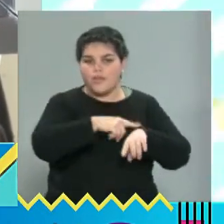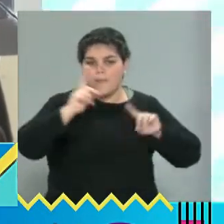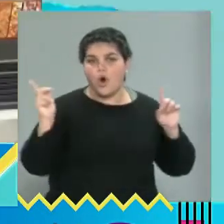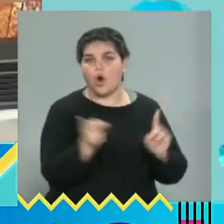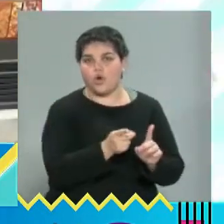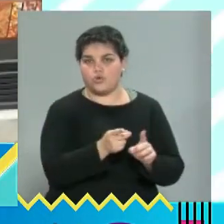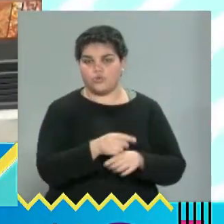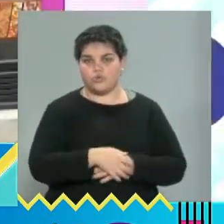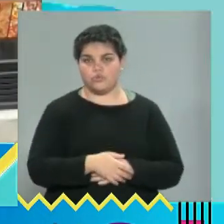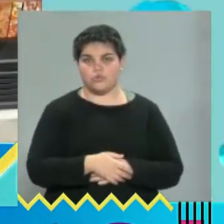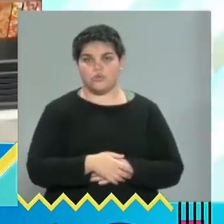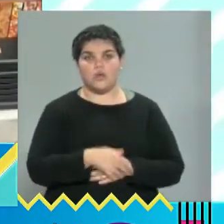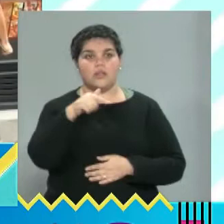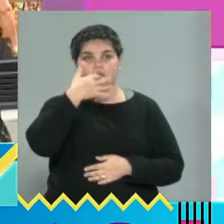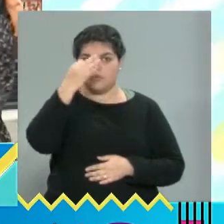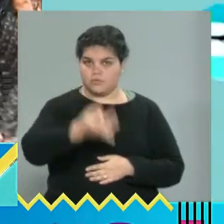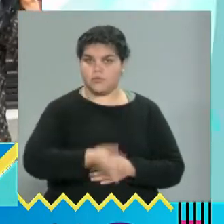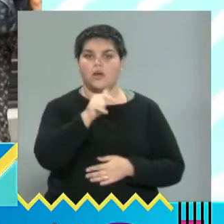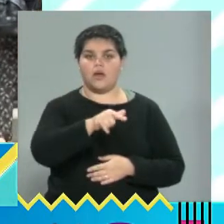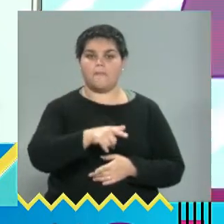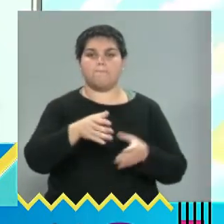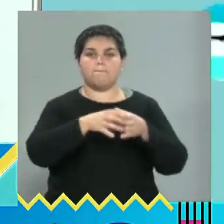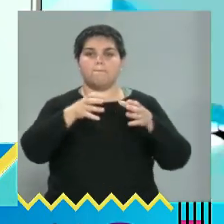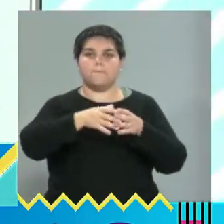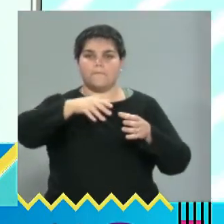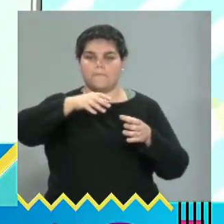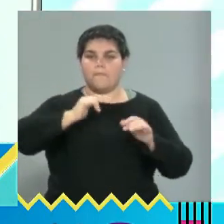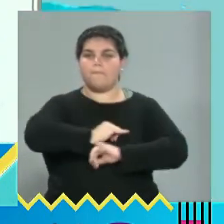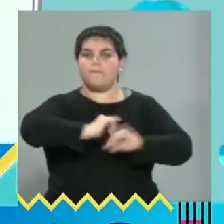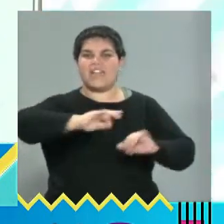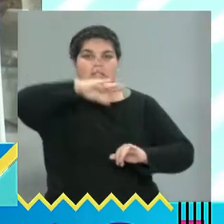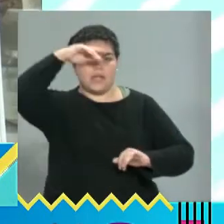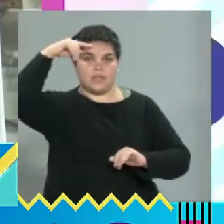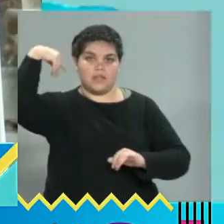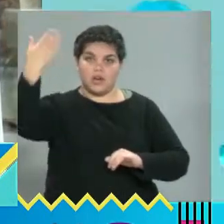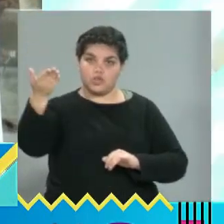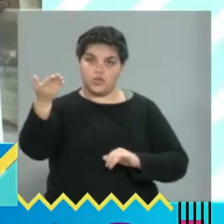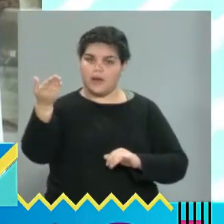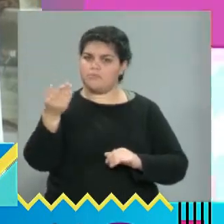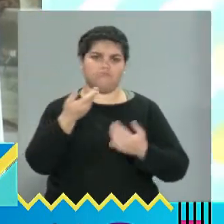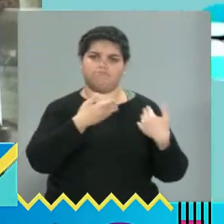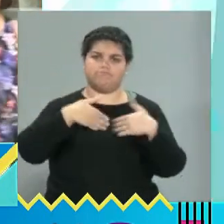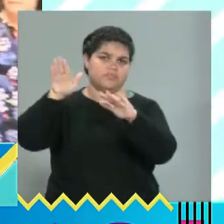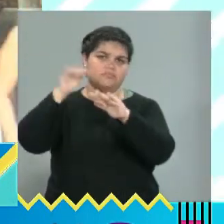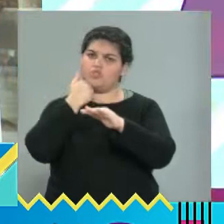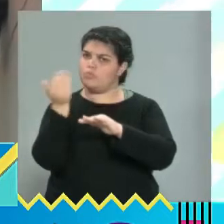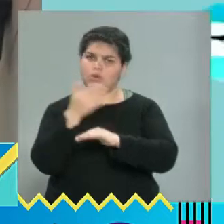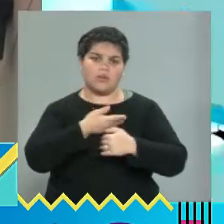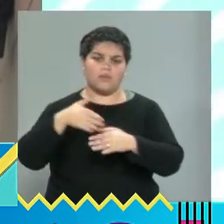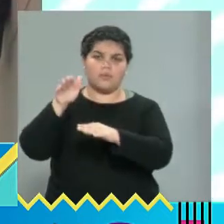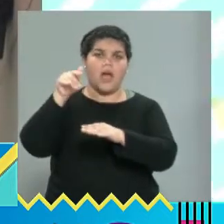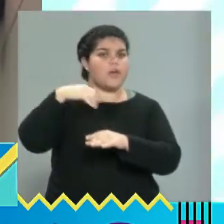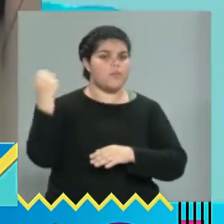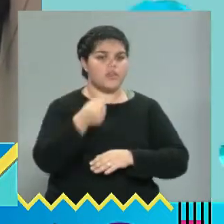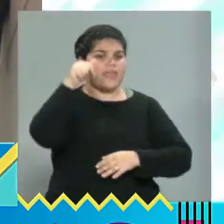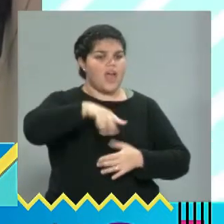Sí, me parece que más allá de lo que diga la prensa internacional, es necesario creo que a partir de